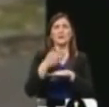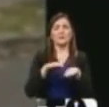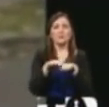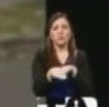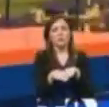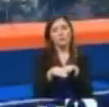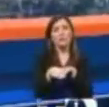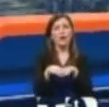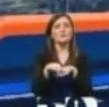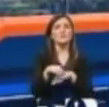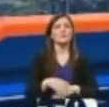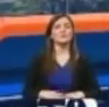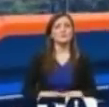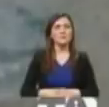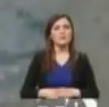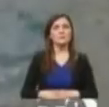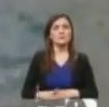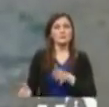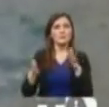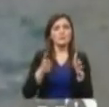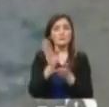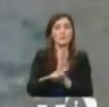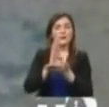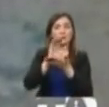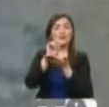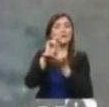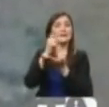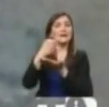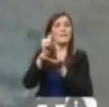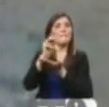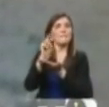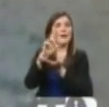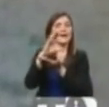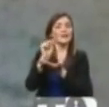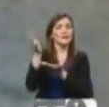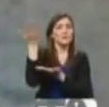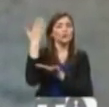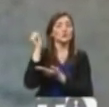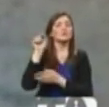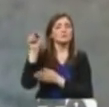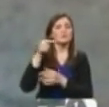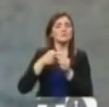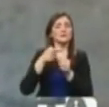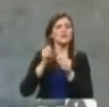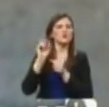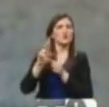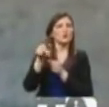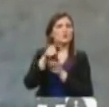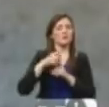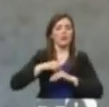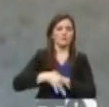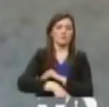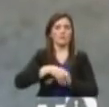congestión vehicular. En el barrio Angamarca, en el Valle de los Chillos, al suroriente de Quito, se registra una fuga de